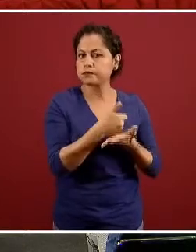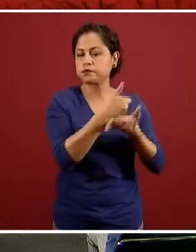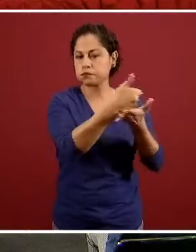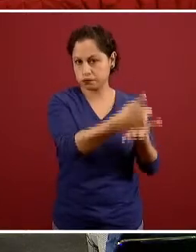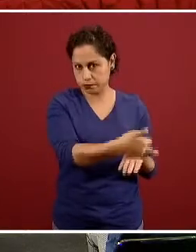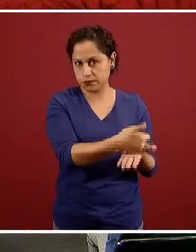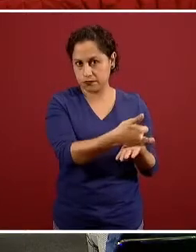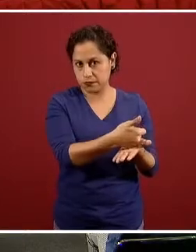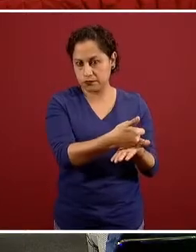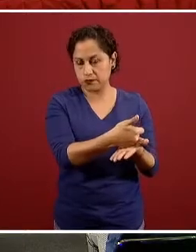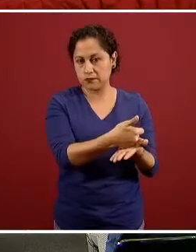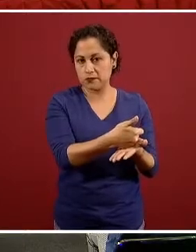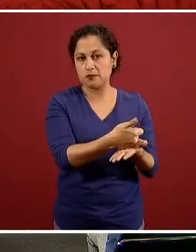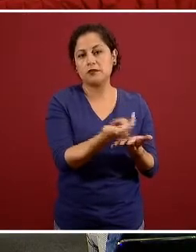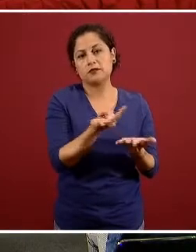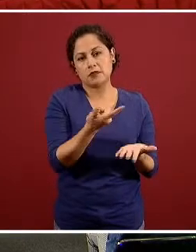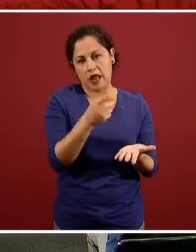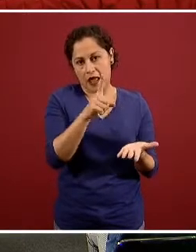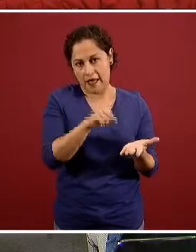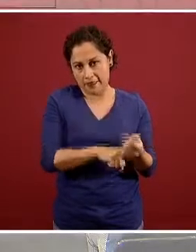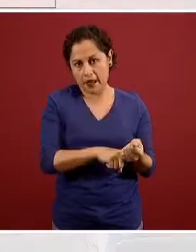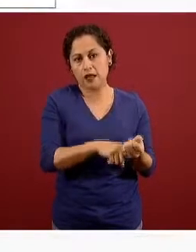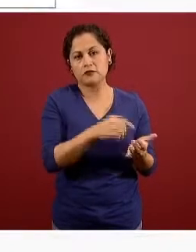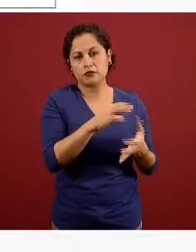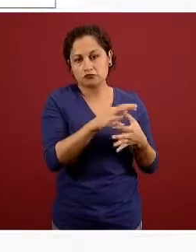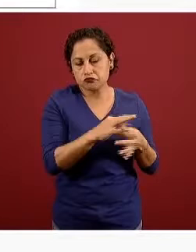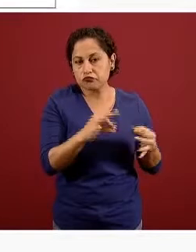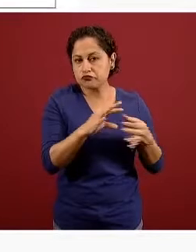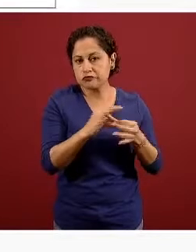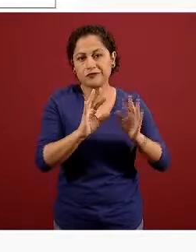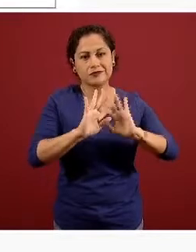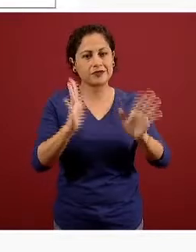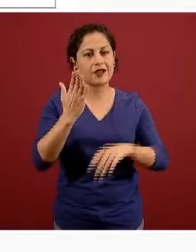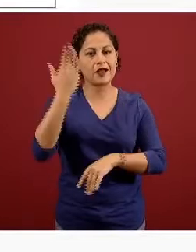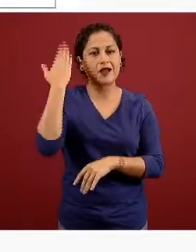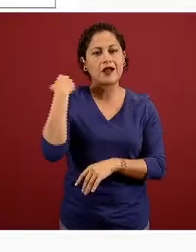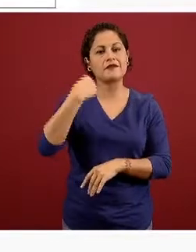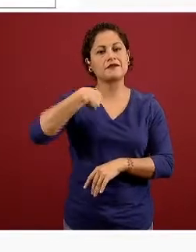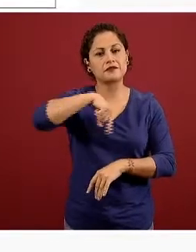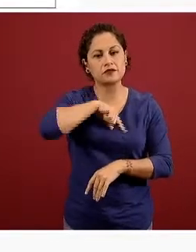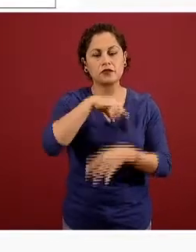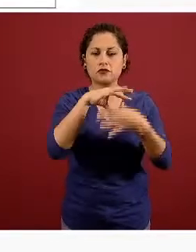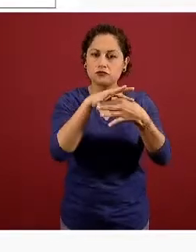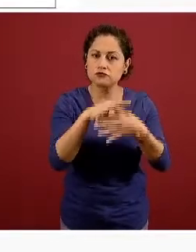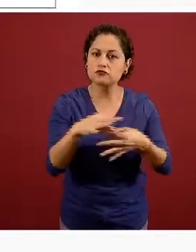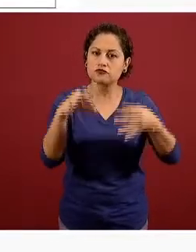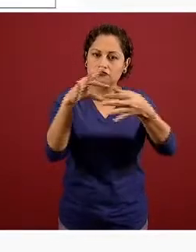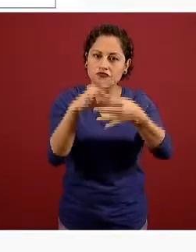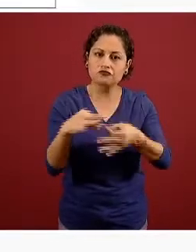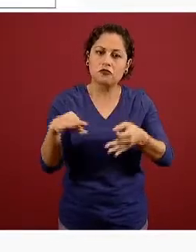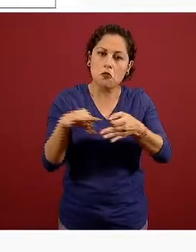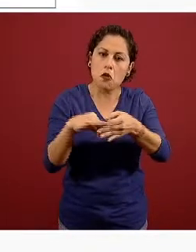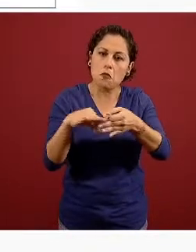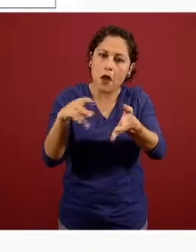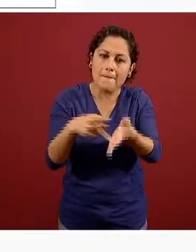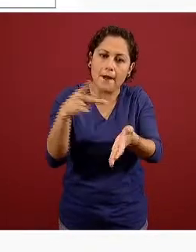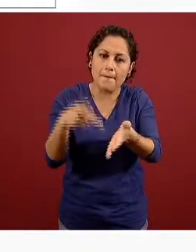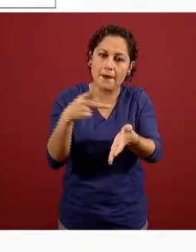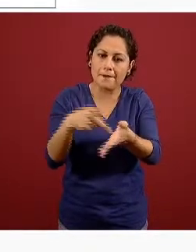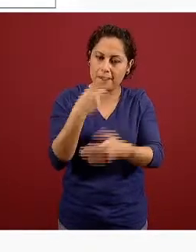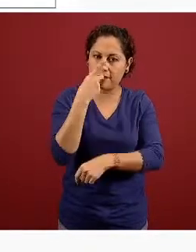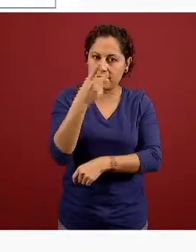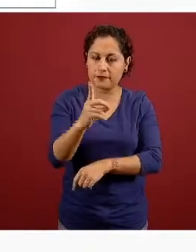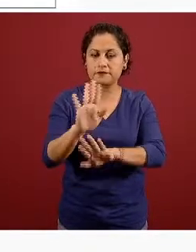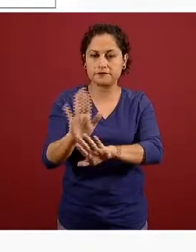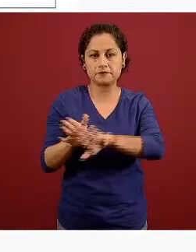y con las medidas de salud pública que hemos insistido y repetido una y otra vez. Me voy a